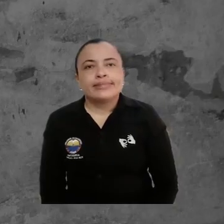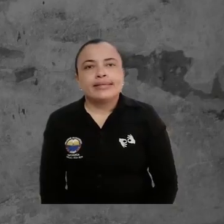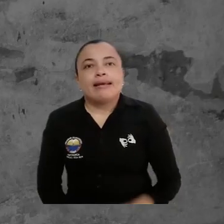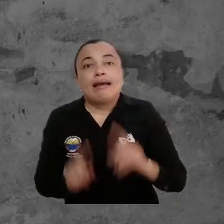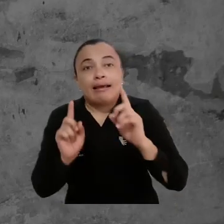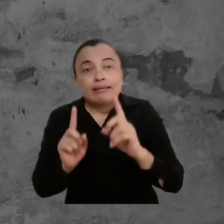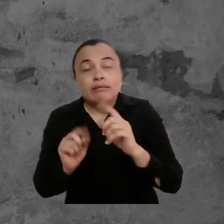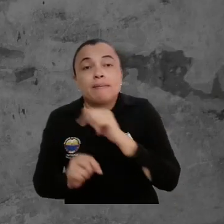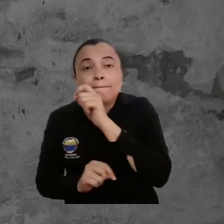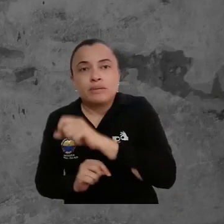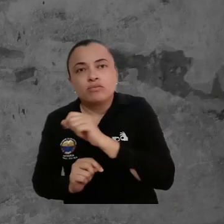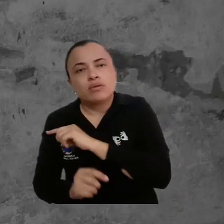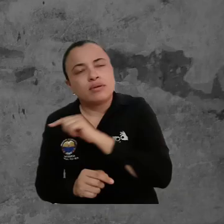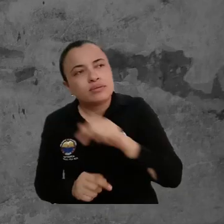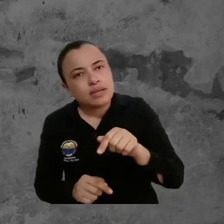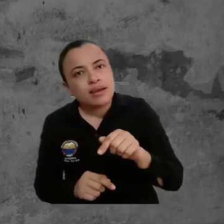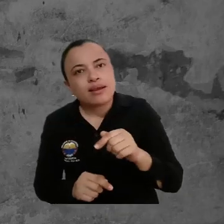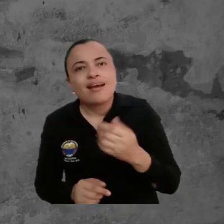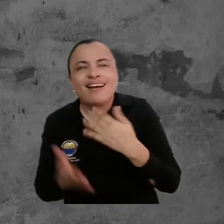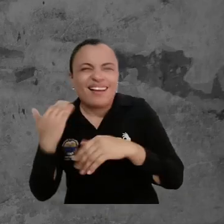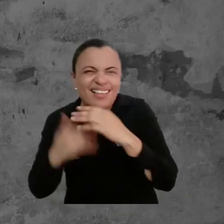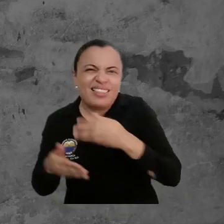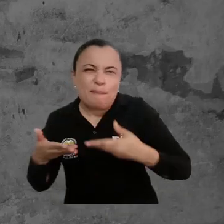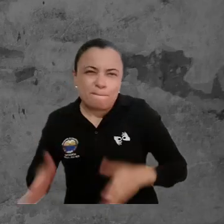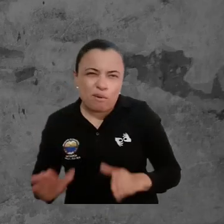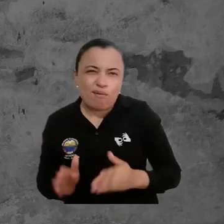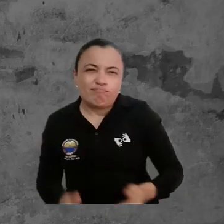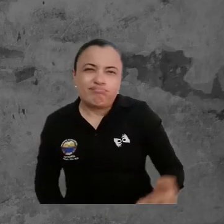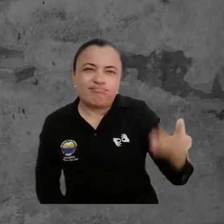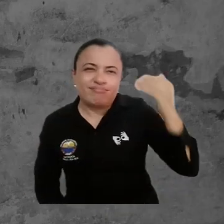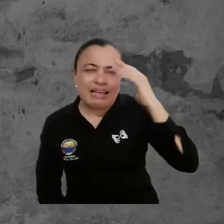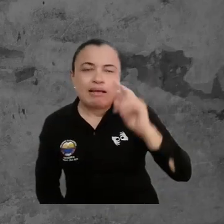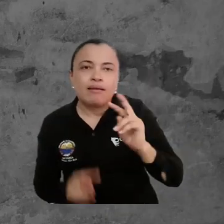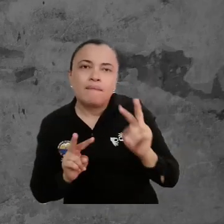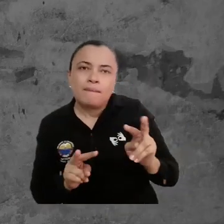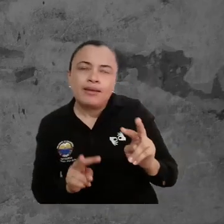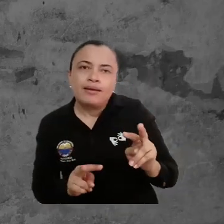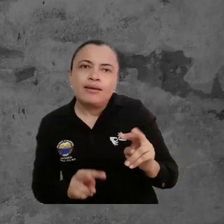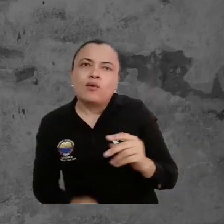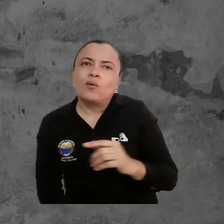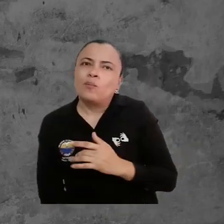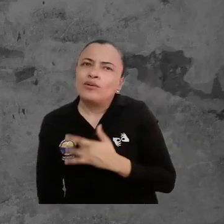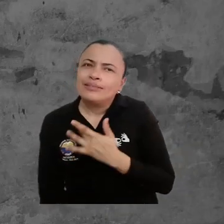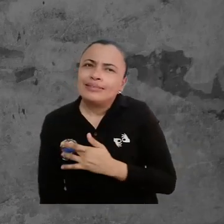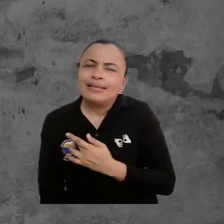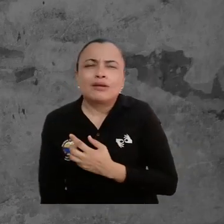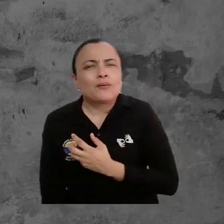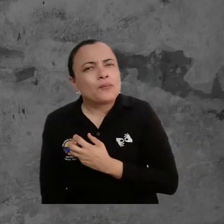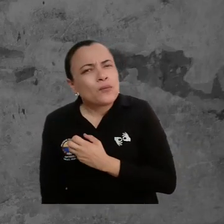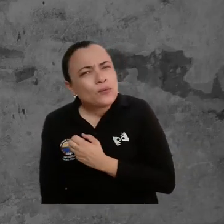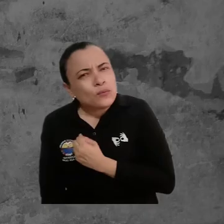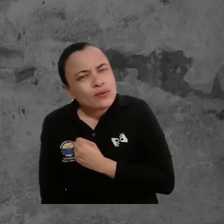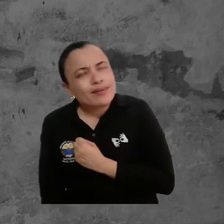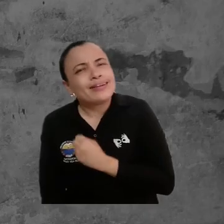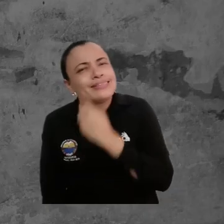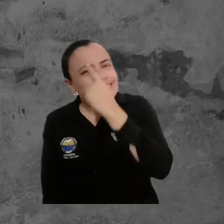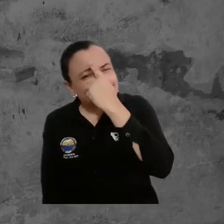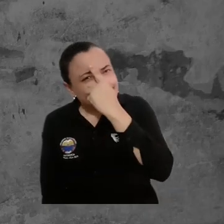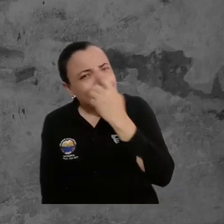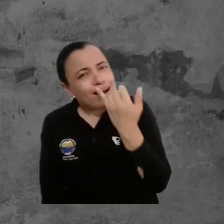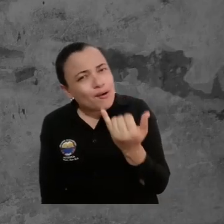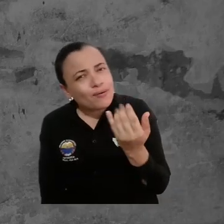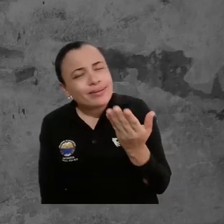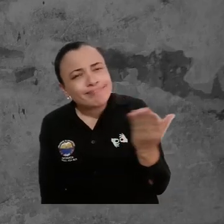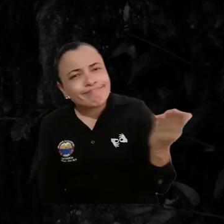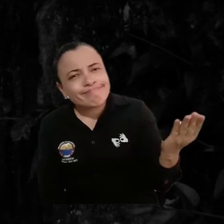de abajo, que estuvo aquí mucho tiempo, que nacieron por aquí, que eso le da como, no sé, que le da como algún guayabo ver cómo